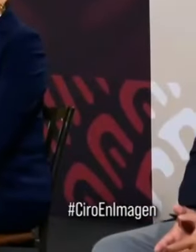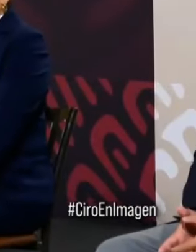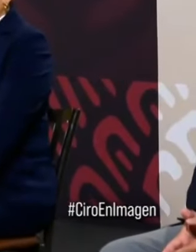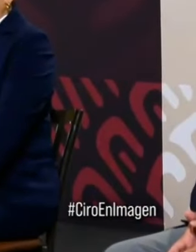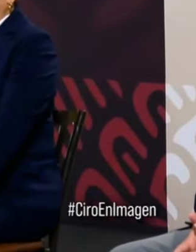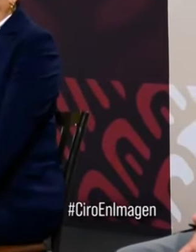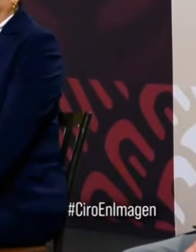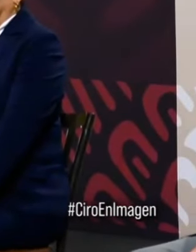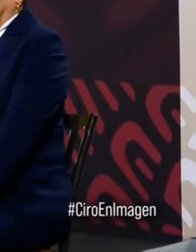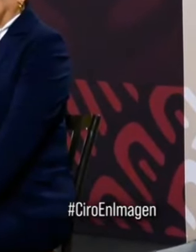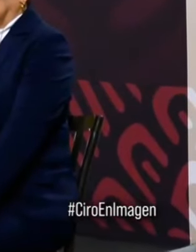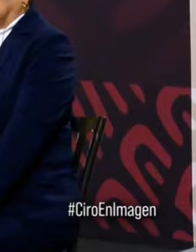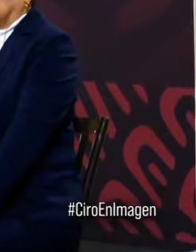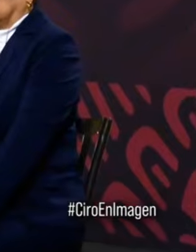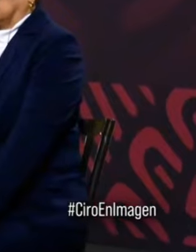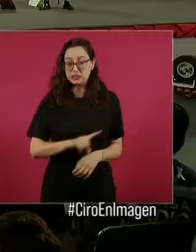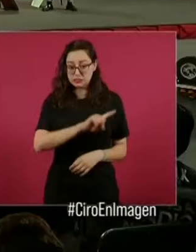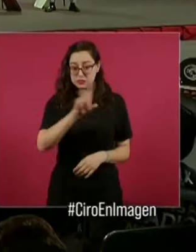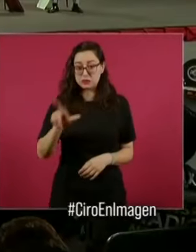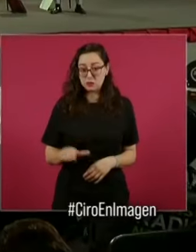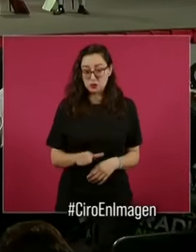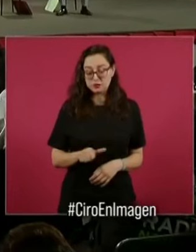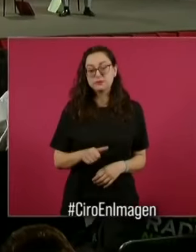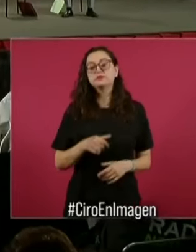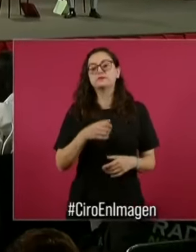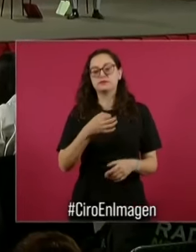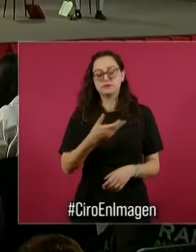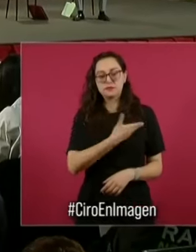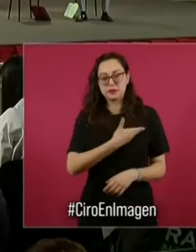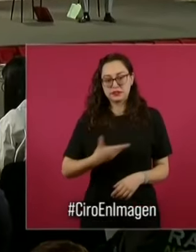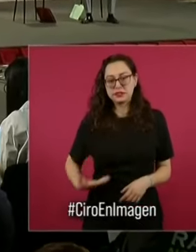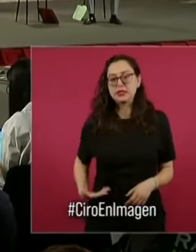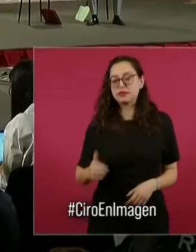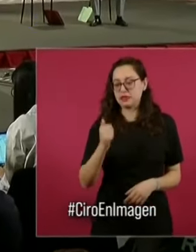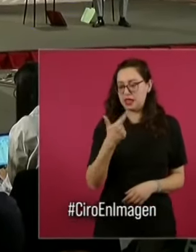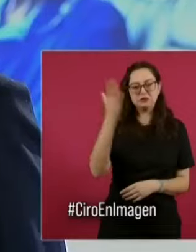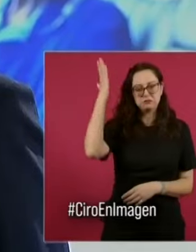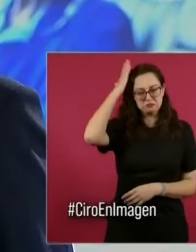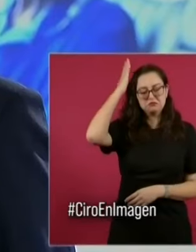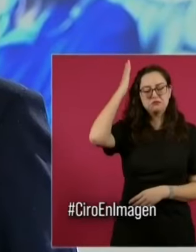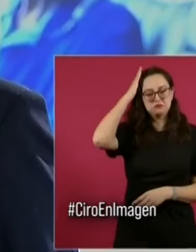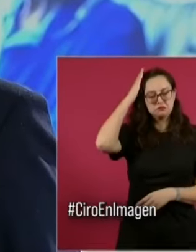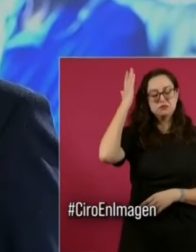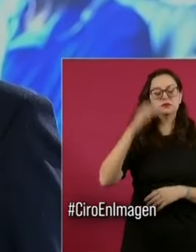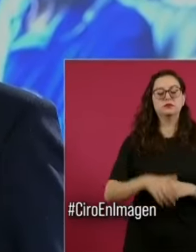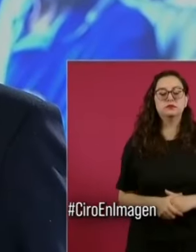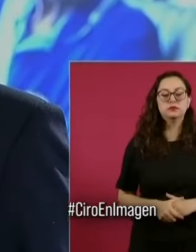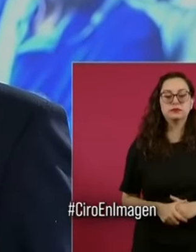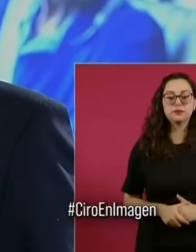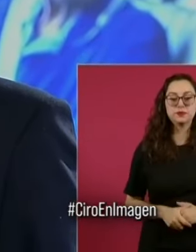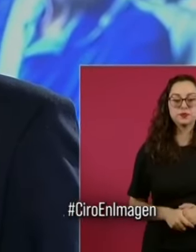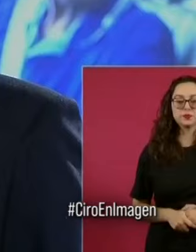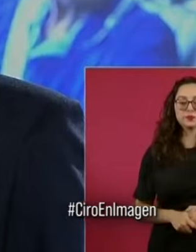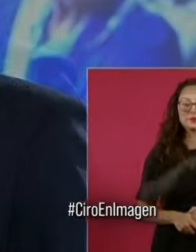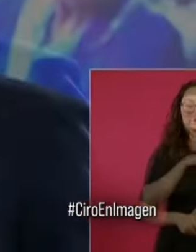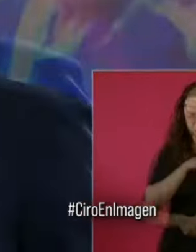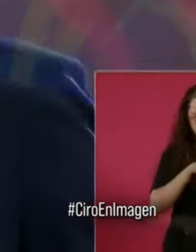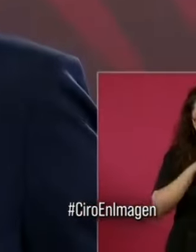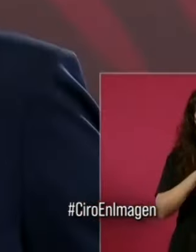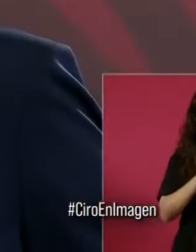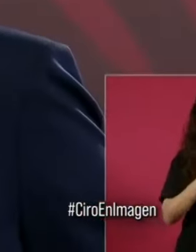La conferencia mañanera de hoy para el caso del Mayo Zambada y el Chapito Guzmán fue un catálogo de despropósitos